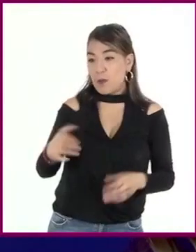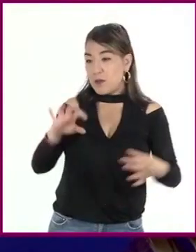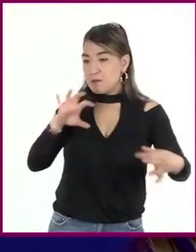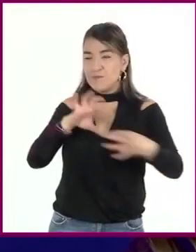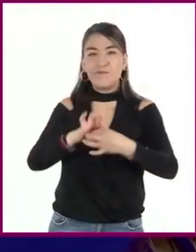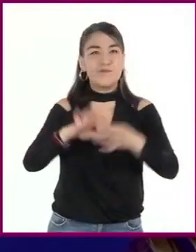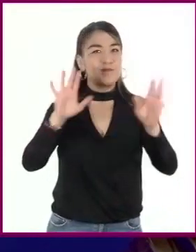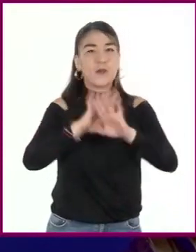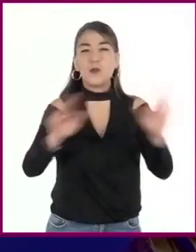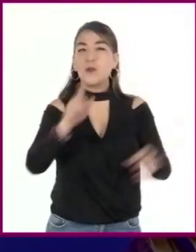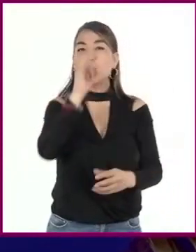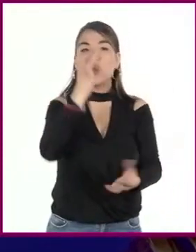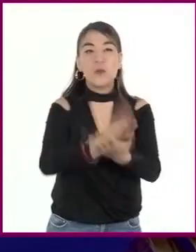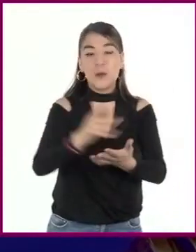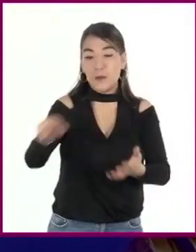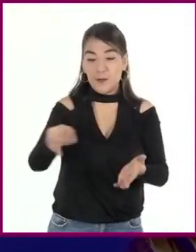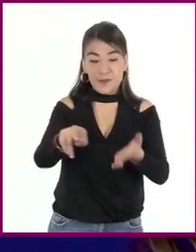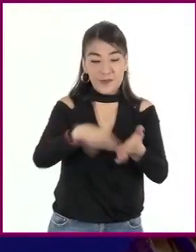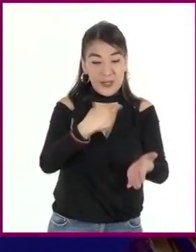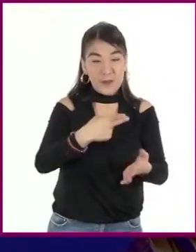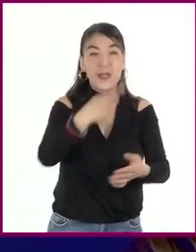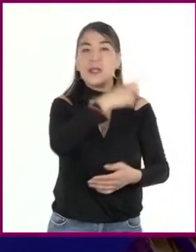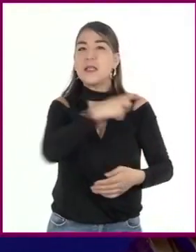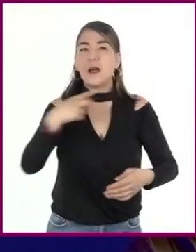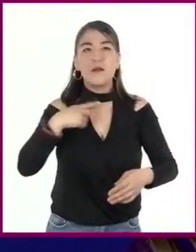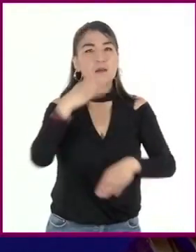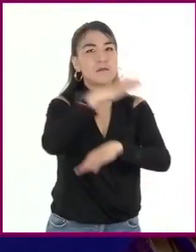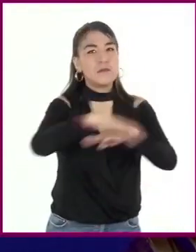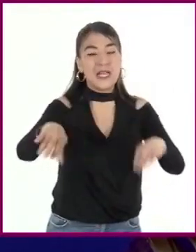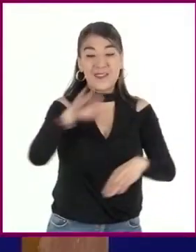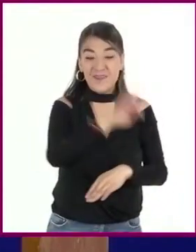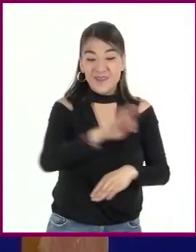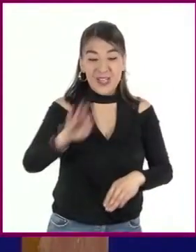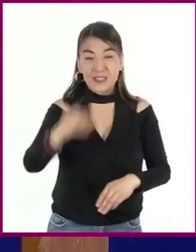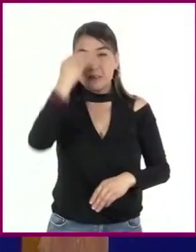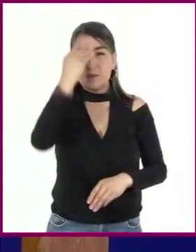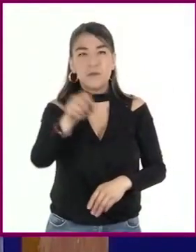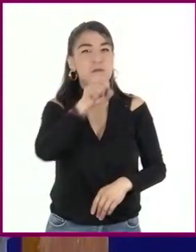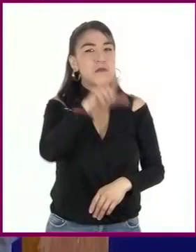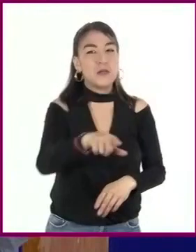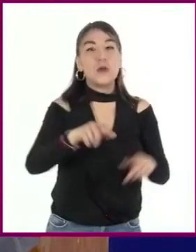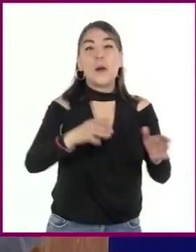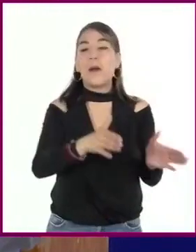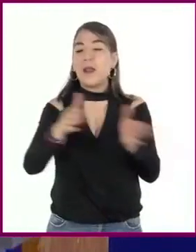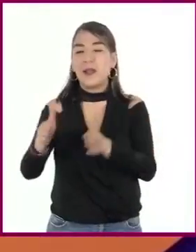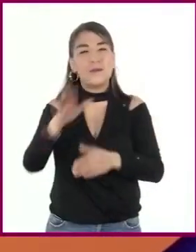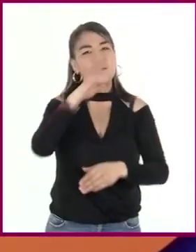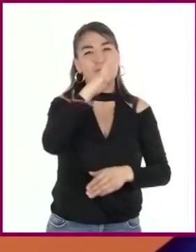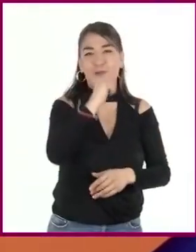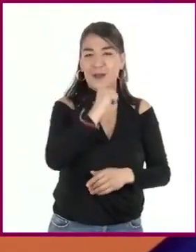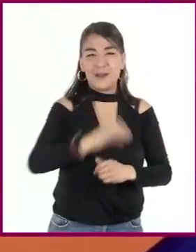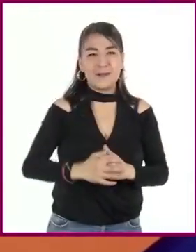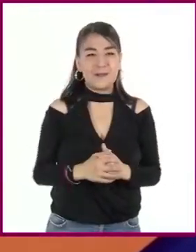circunstancia. Si firmas un pagaré, lo debes cubrir en tiempo y forma. Es importante recalcar el hecho de que se